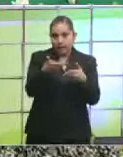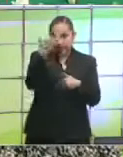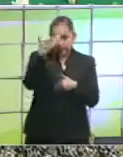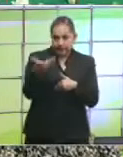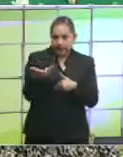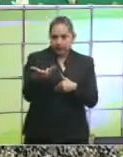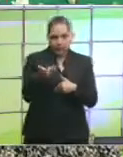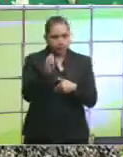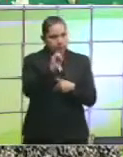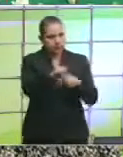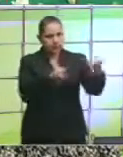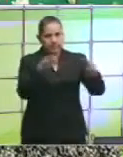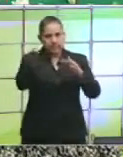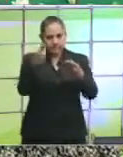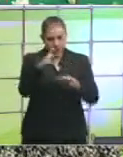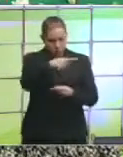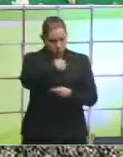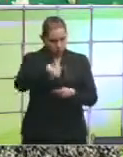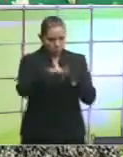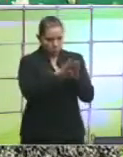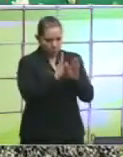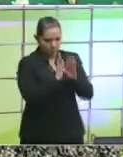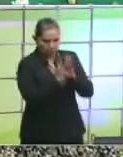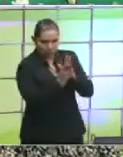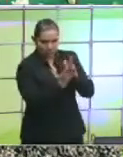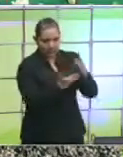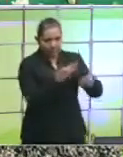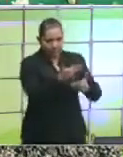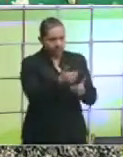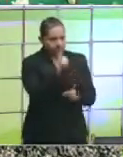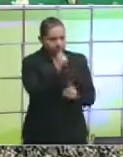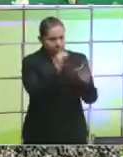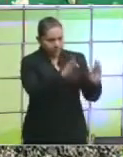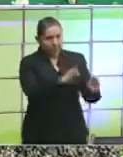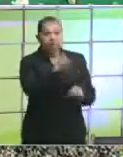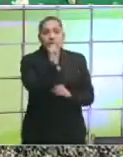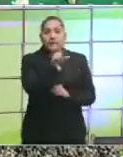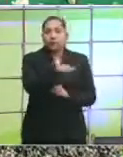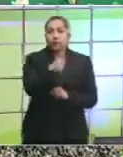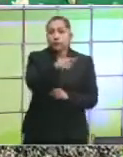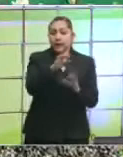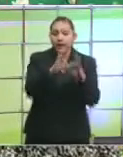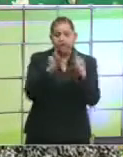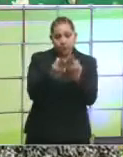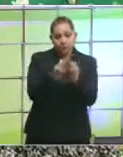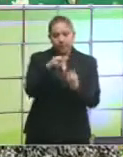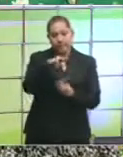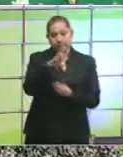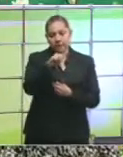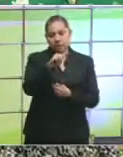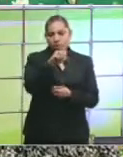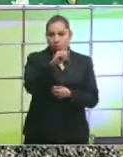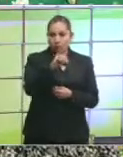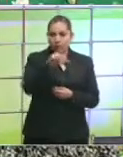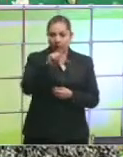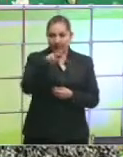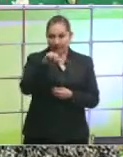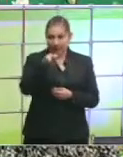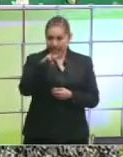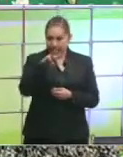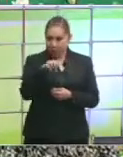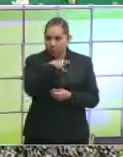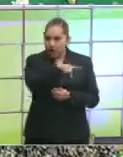adecuada condición en el método alternativo también aquí tengo una duda no me queda muy claro como esos métodos